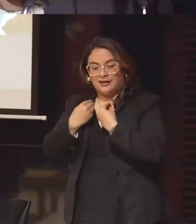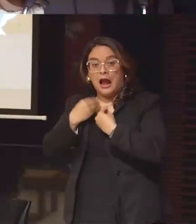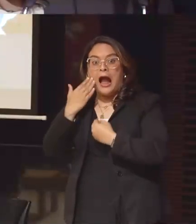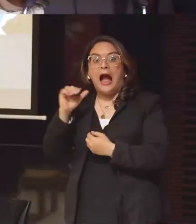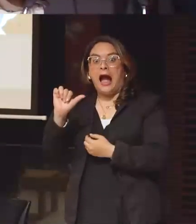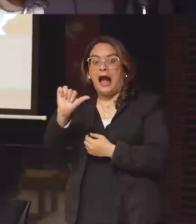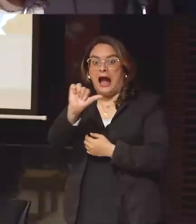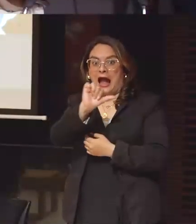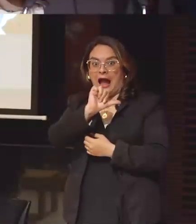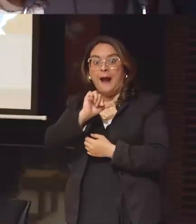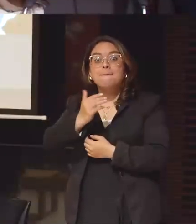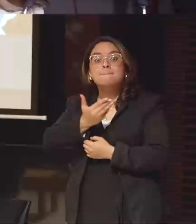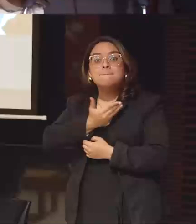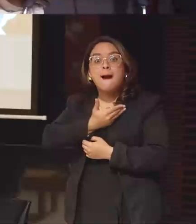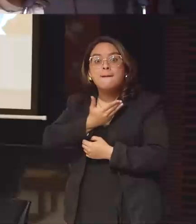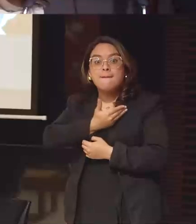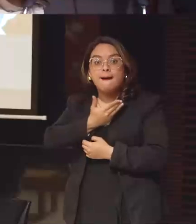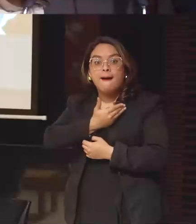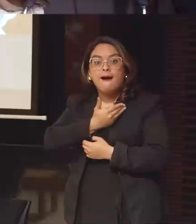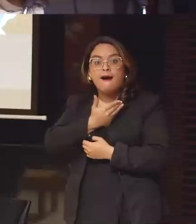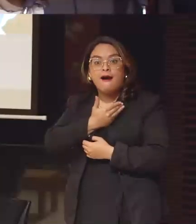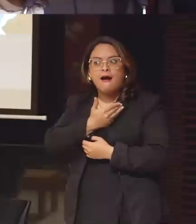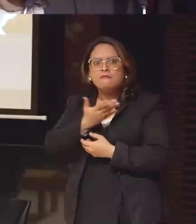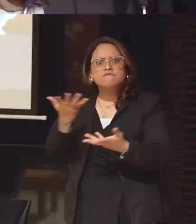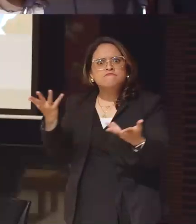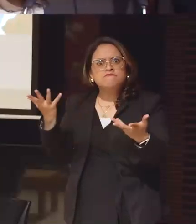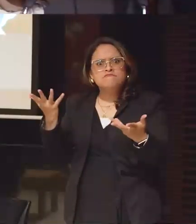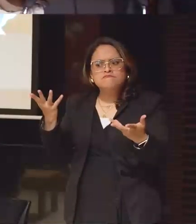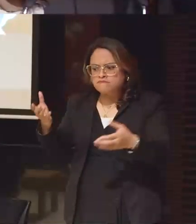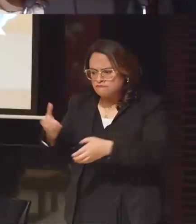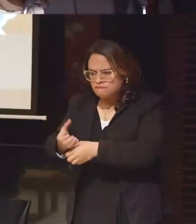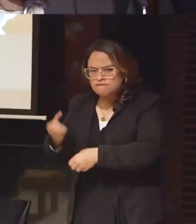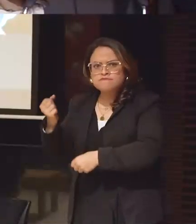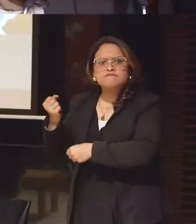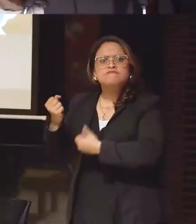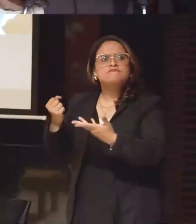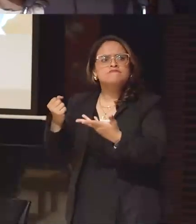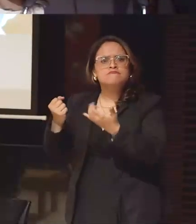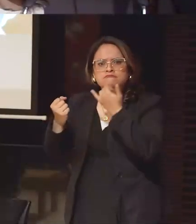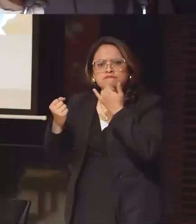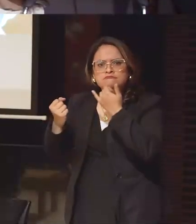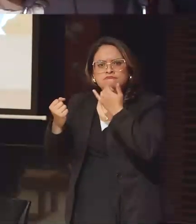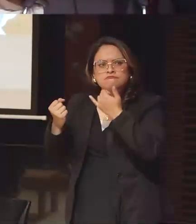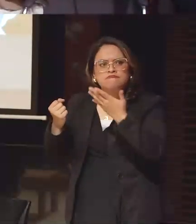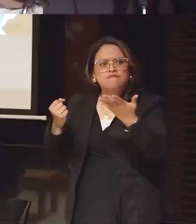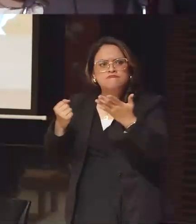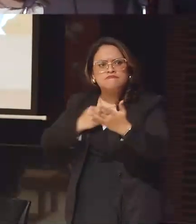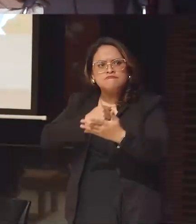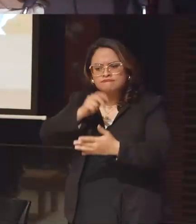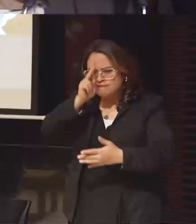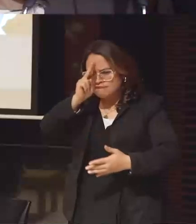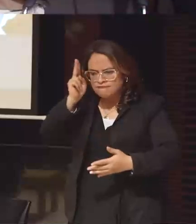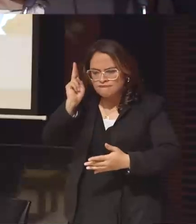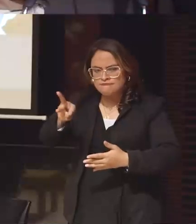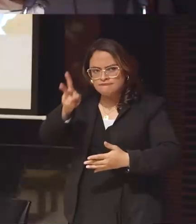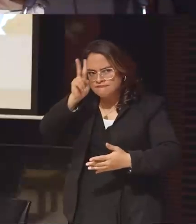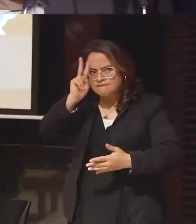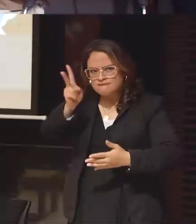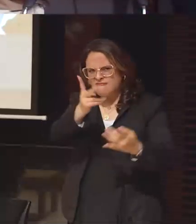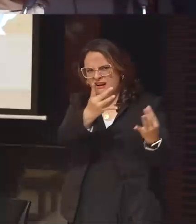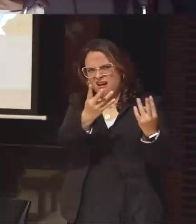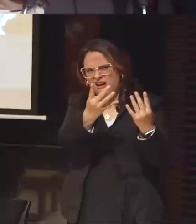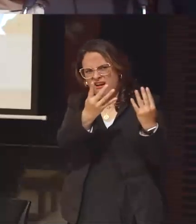las mamás, salieron combates a defender el sistema de todos los furiosos que estaban